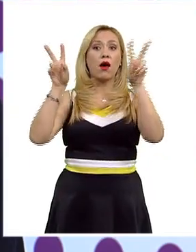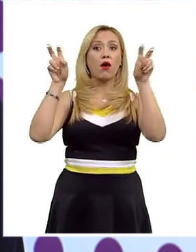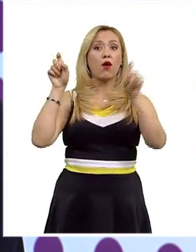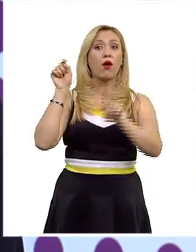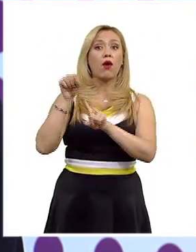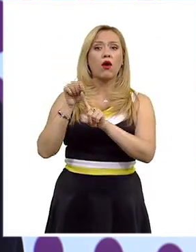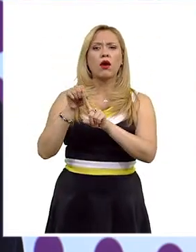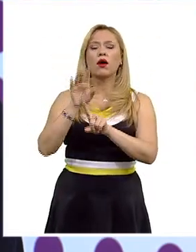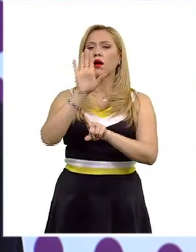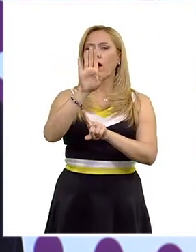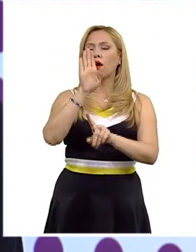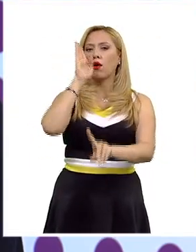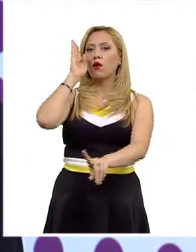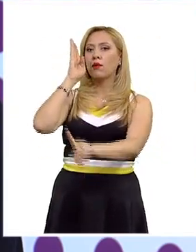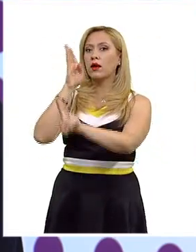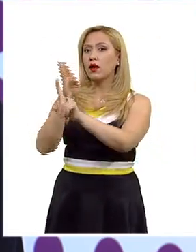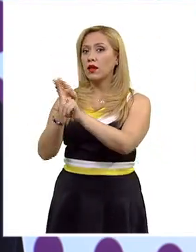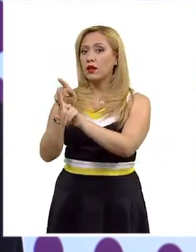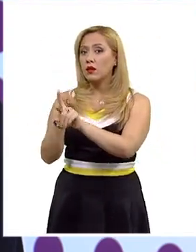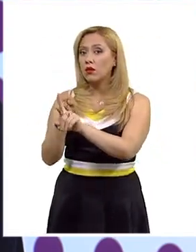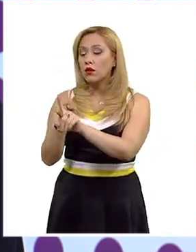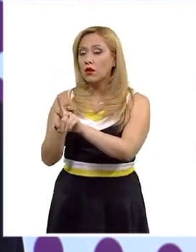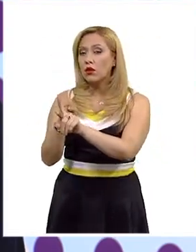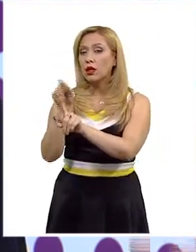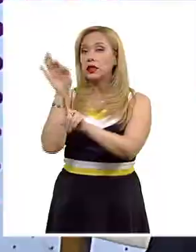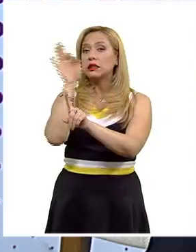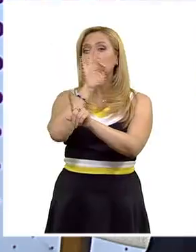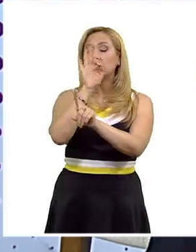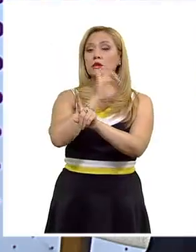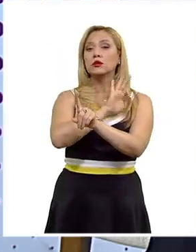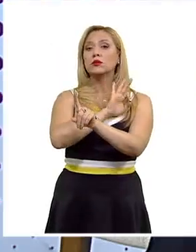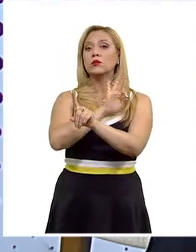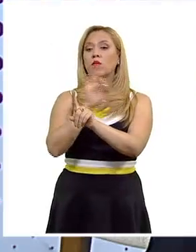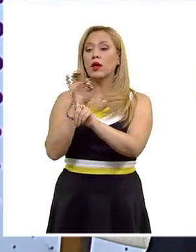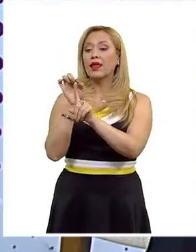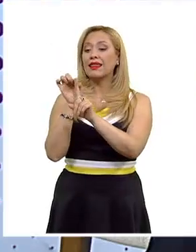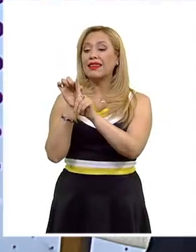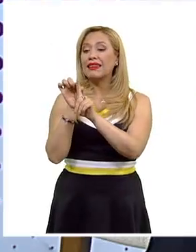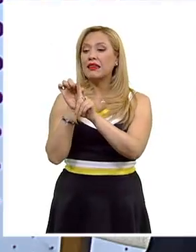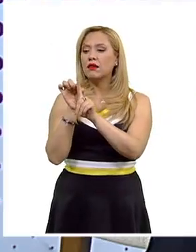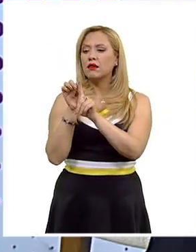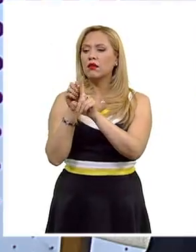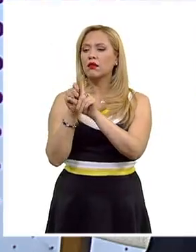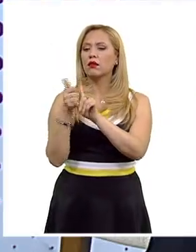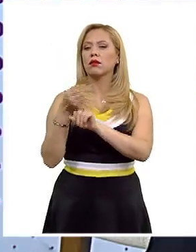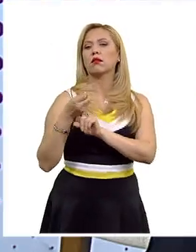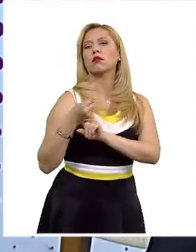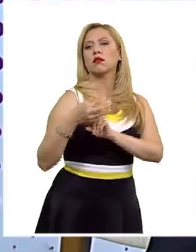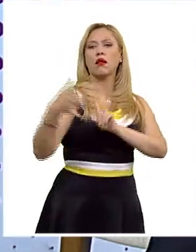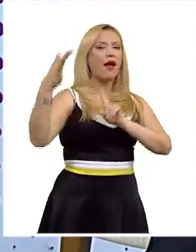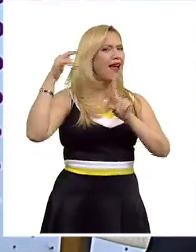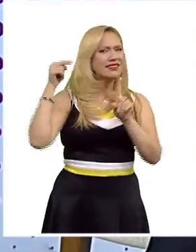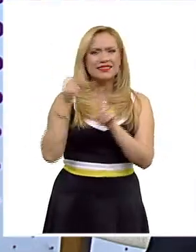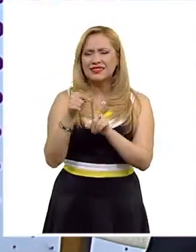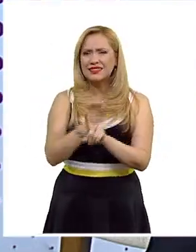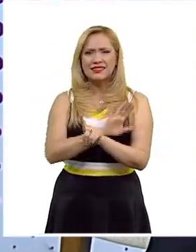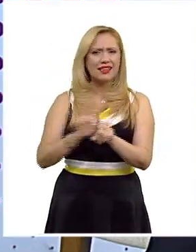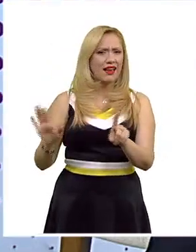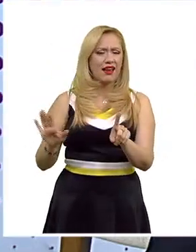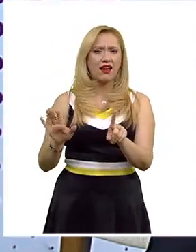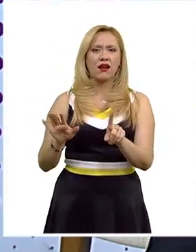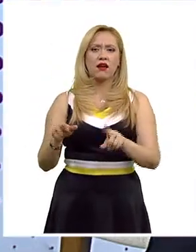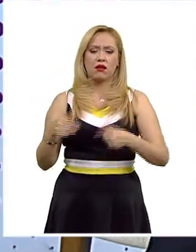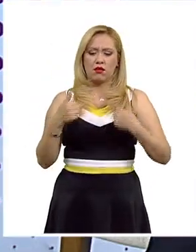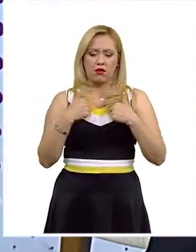que tenga por objeto que cause o que fuera susceptible a causar. Y creo que eso es lo más importante. A lo mejor a mí esta situación no me